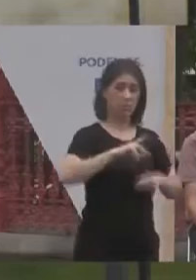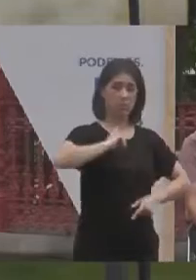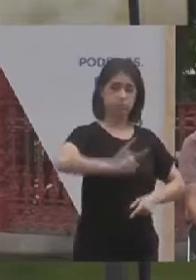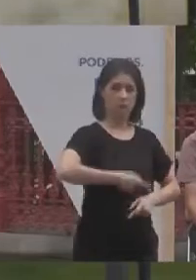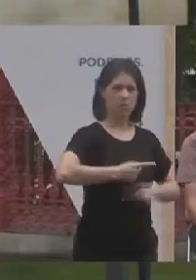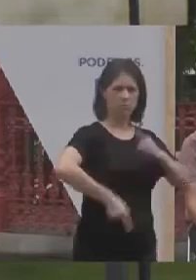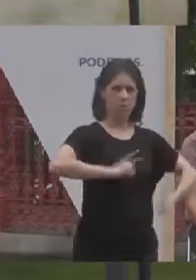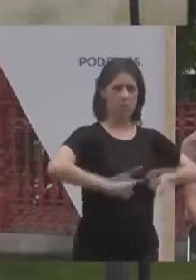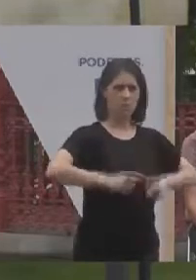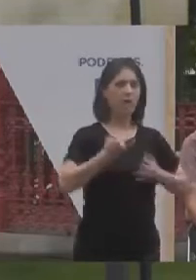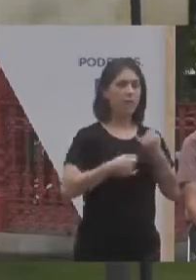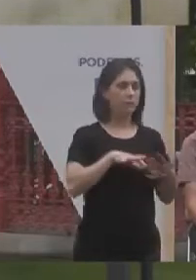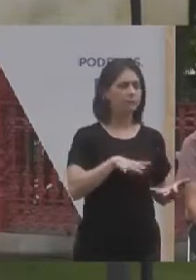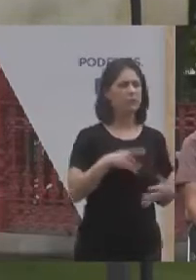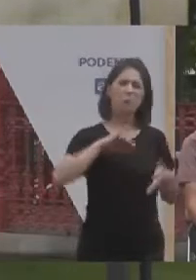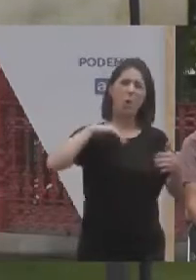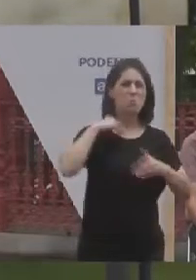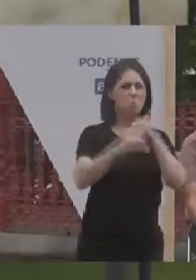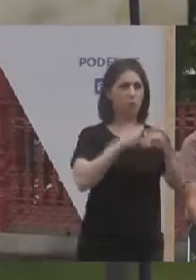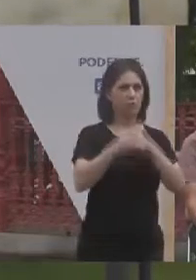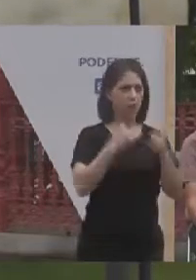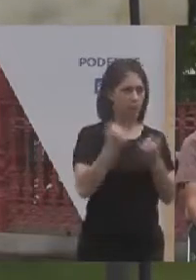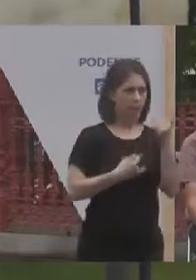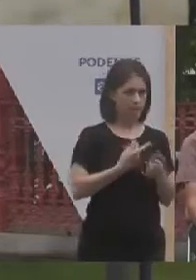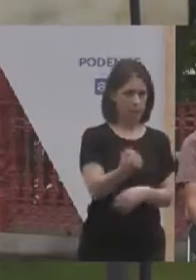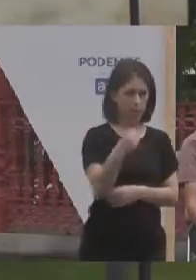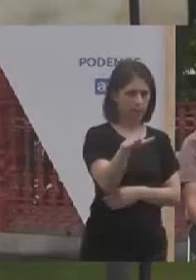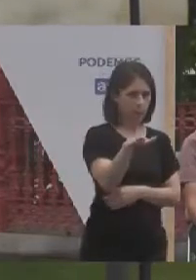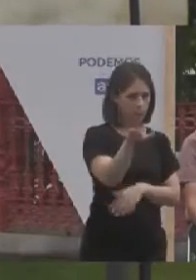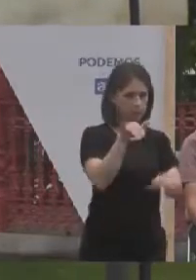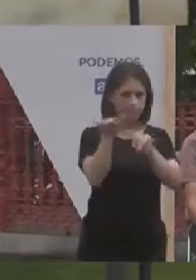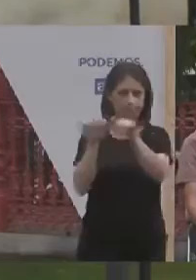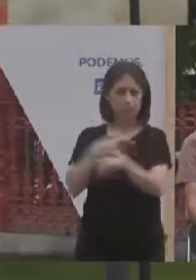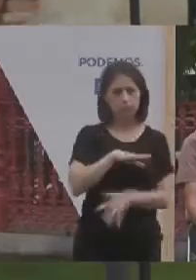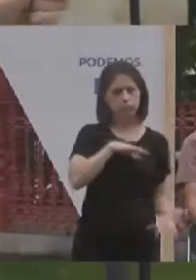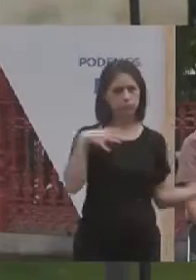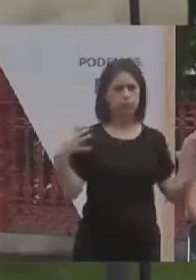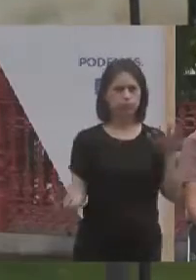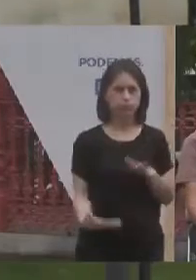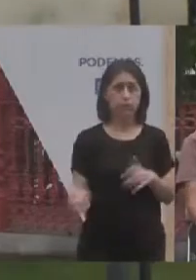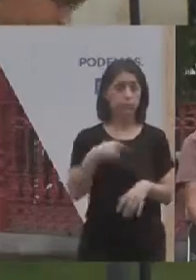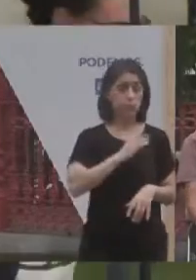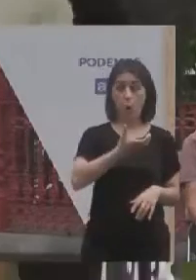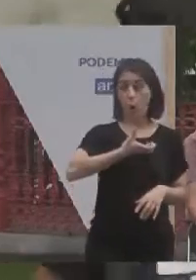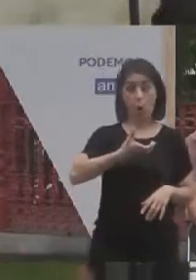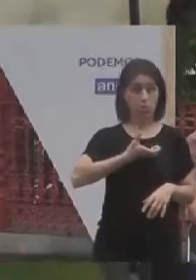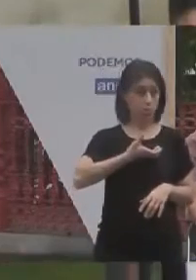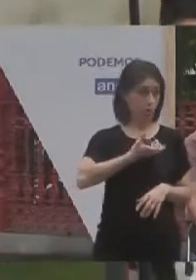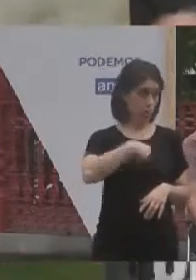político, está implementado todo un proceso de captación do poder. O noso Concello, este Concello tan próximo que temos